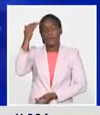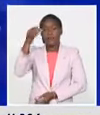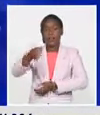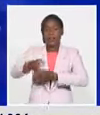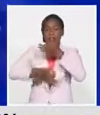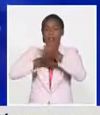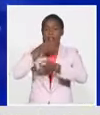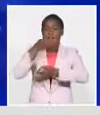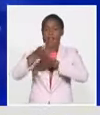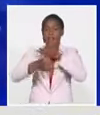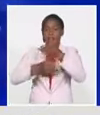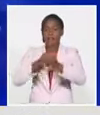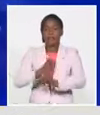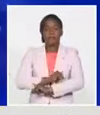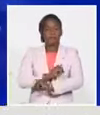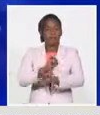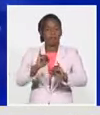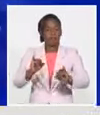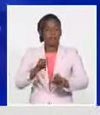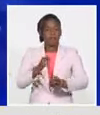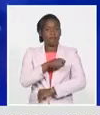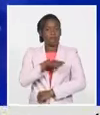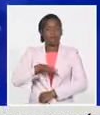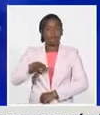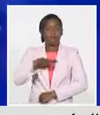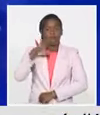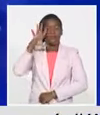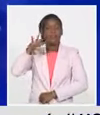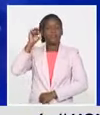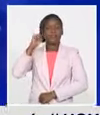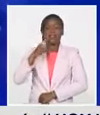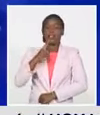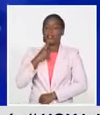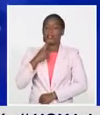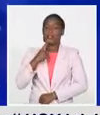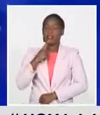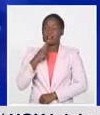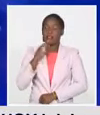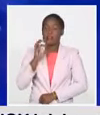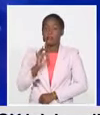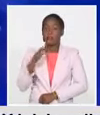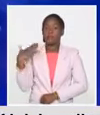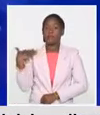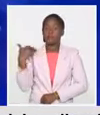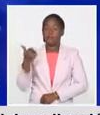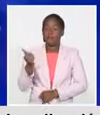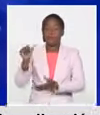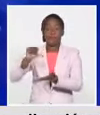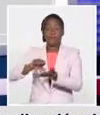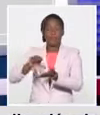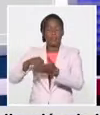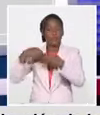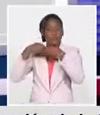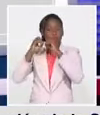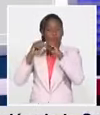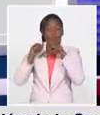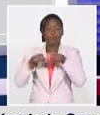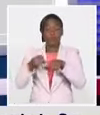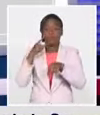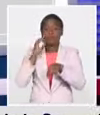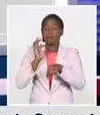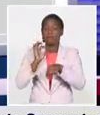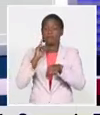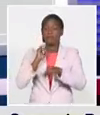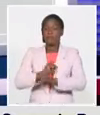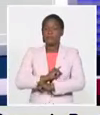del proyecto de candidatos vacunales del CIGB, quien ha estado junto a nosotros en esta mañana. Hoy es noticia, un hito,